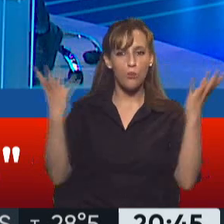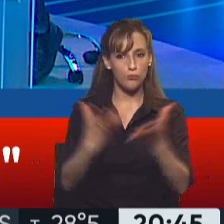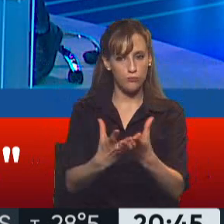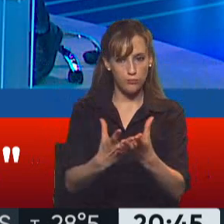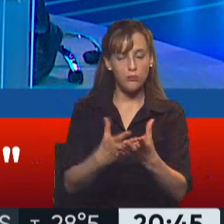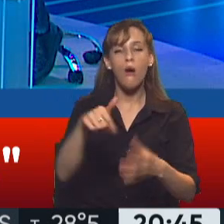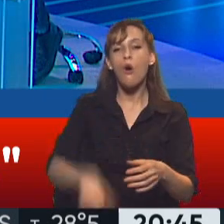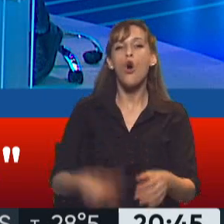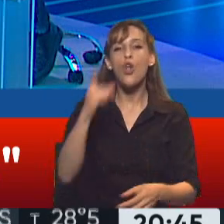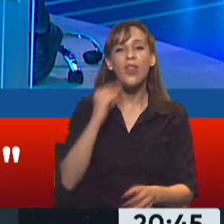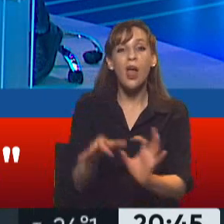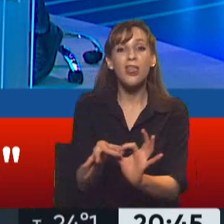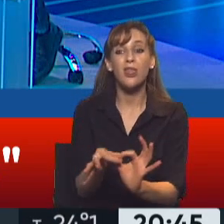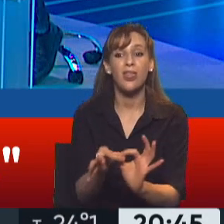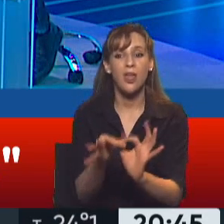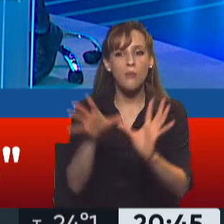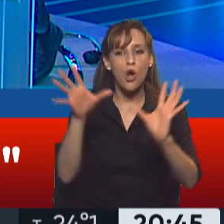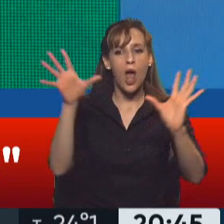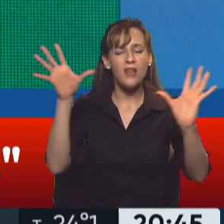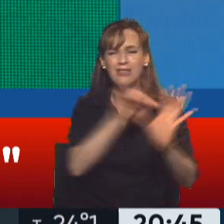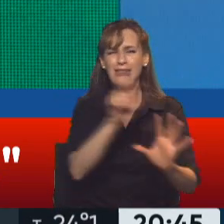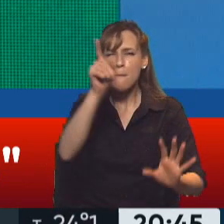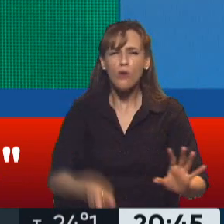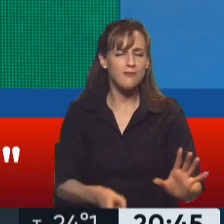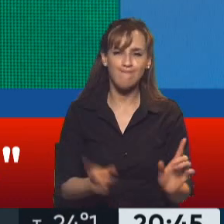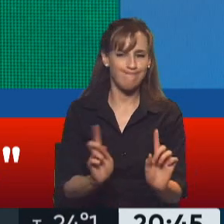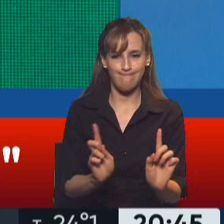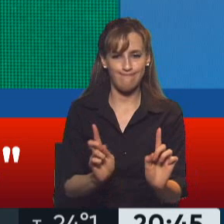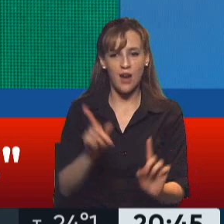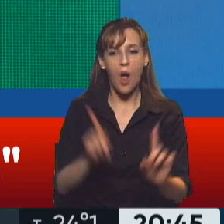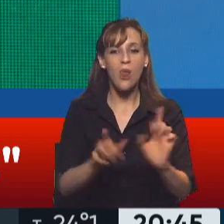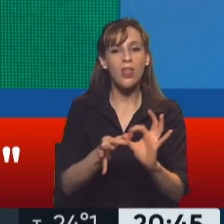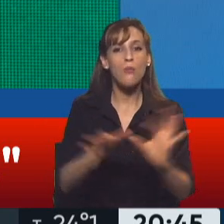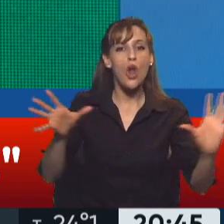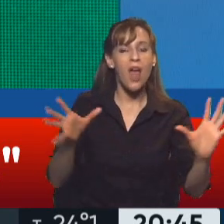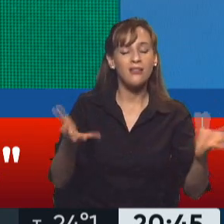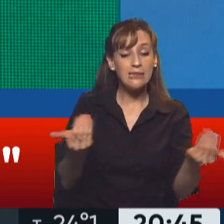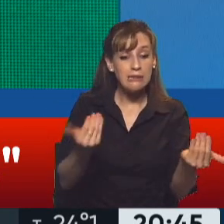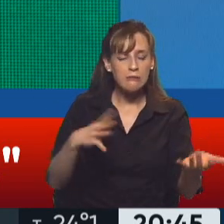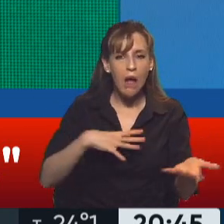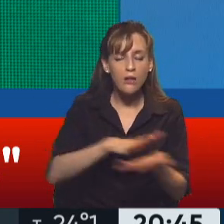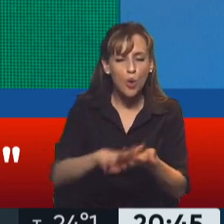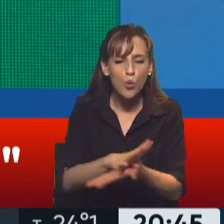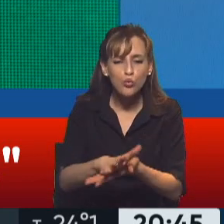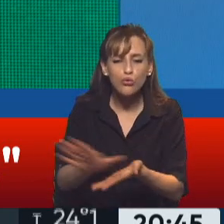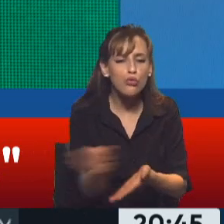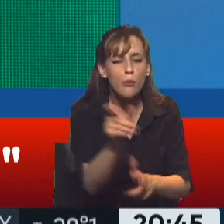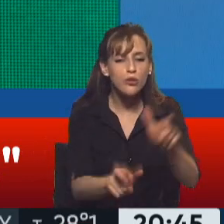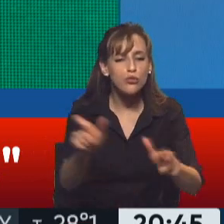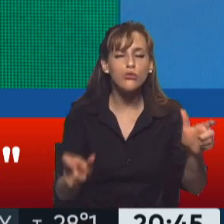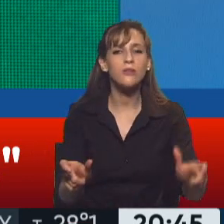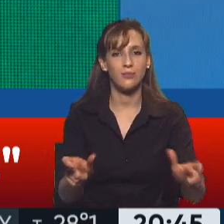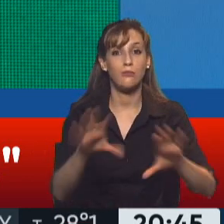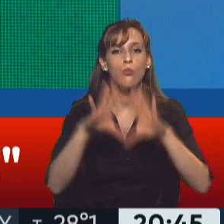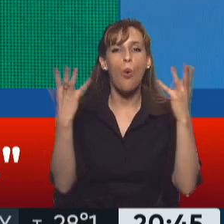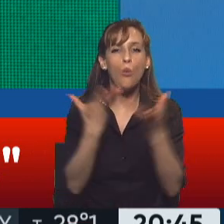democracias muy limitadas, ¿no? Sí. Tenemos democracias que no dan respuesta a las necesidades de las mayorías, en un mundo en el cual, no solo en América